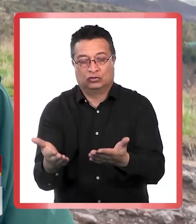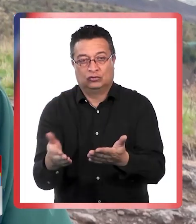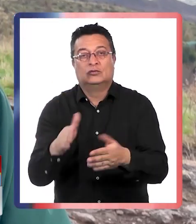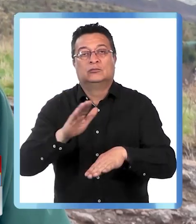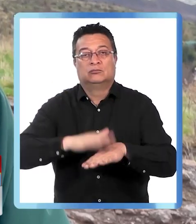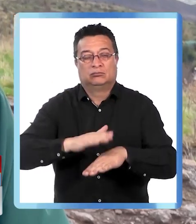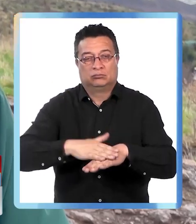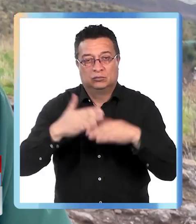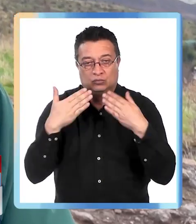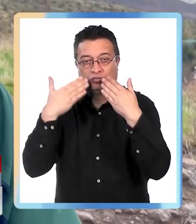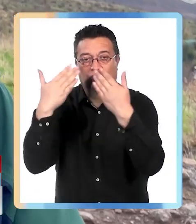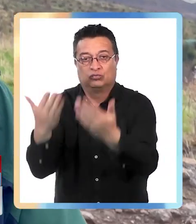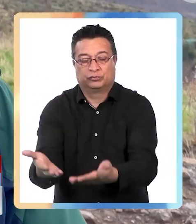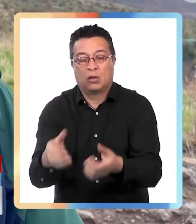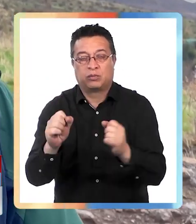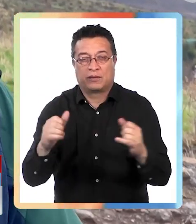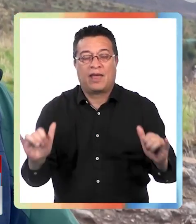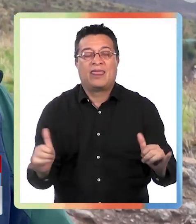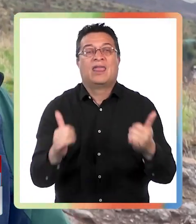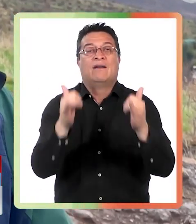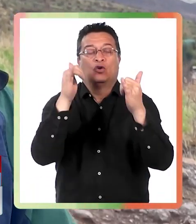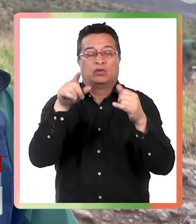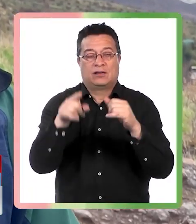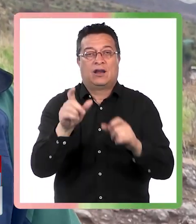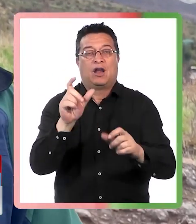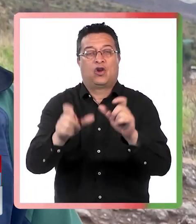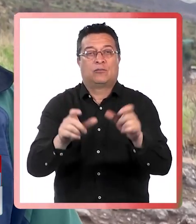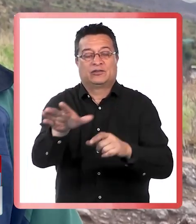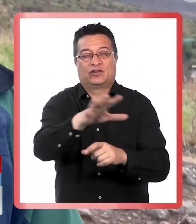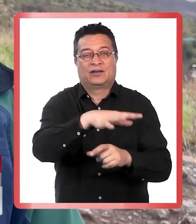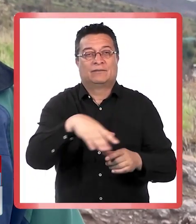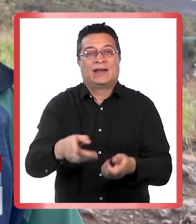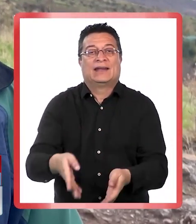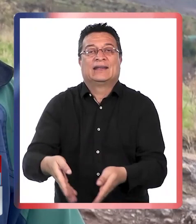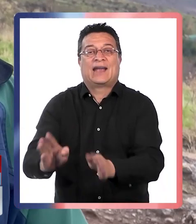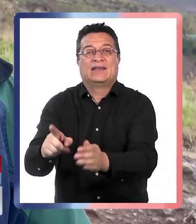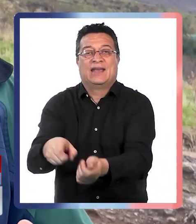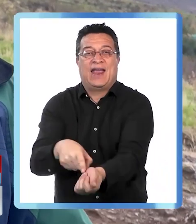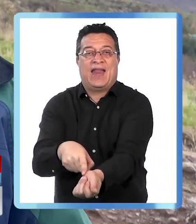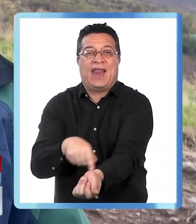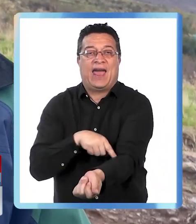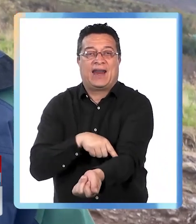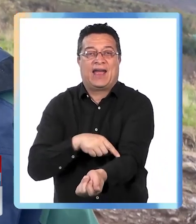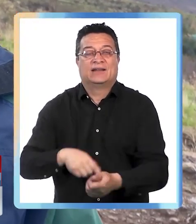cederle un comodato para que lo pudiera disfrutar la comunidad de Calle Larguina, ¿ya?